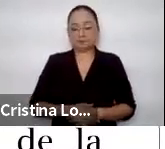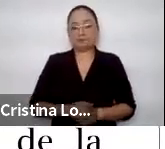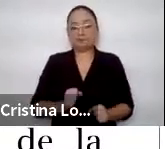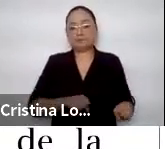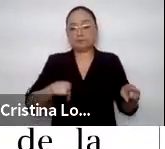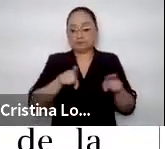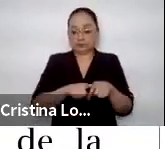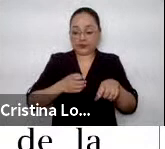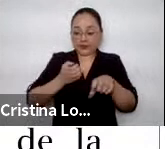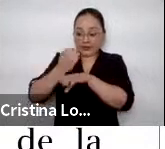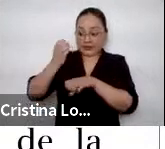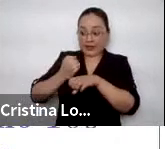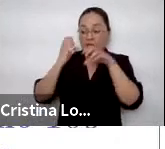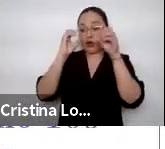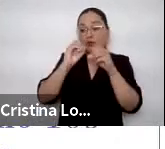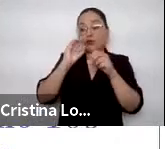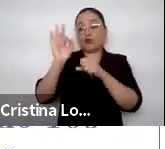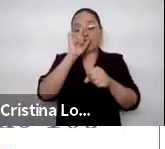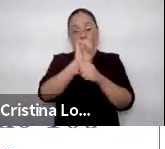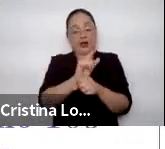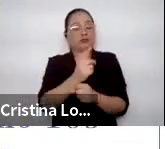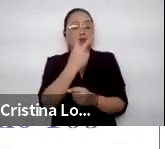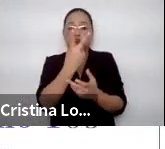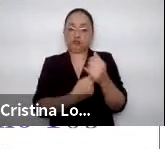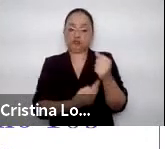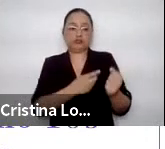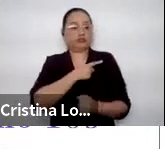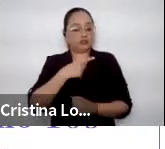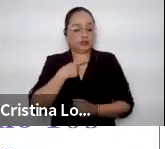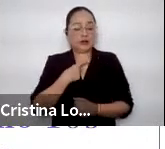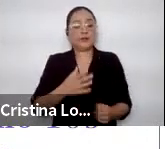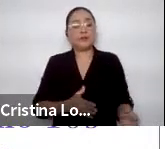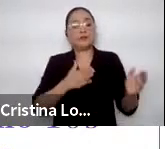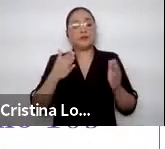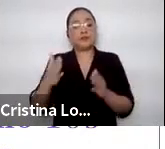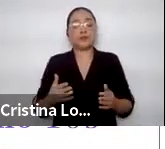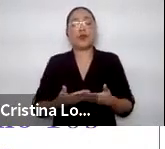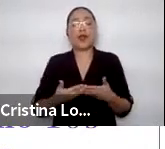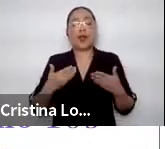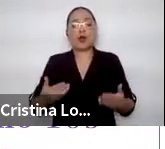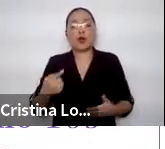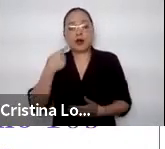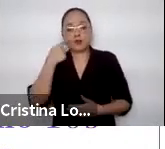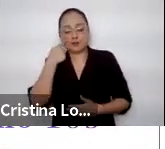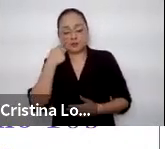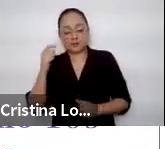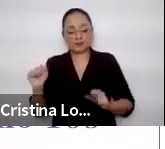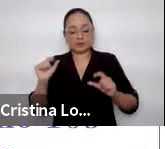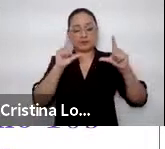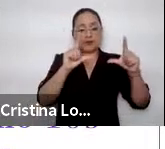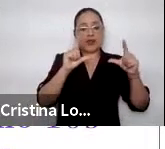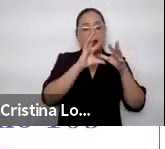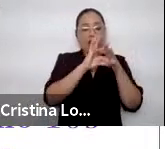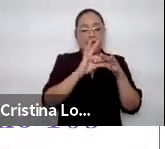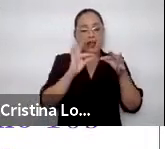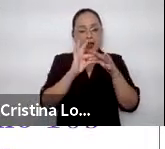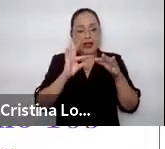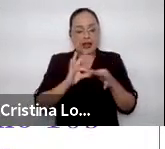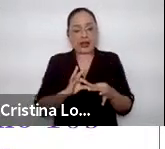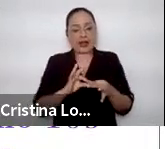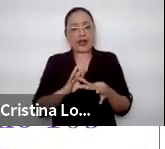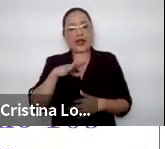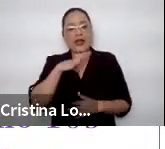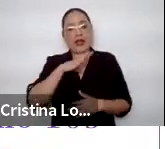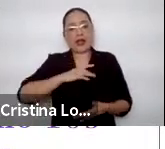las entidades federativas. Bien, ahora estamos viendo en pantalla un extracto